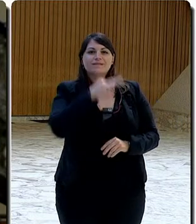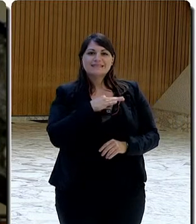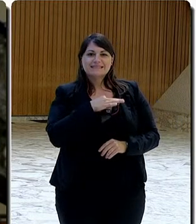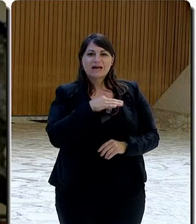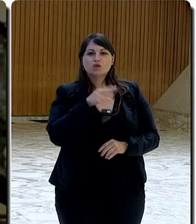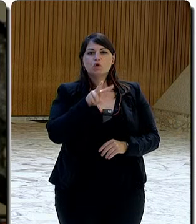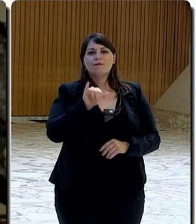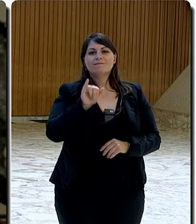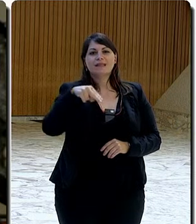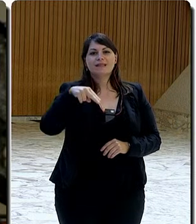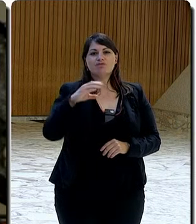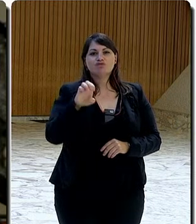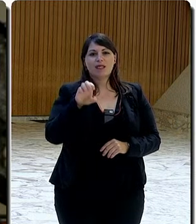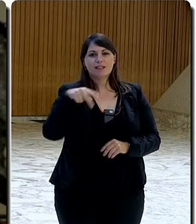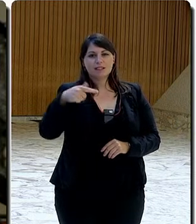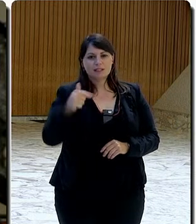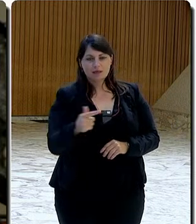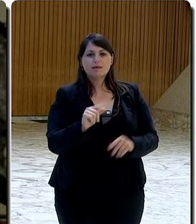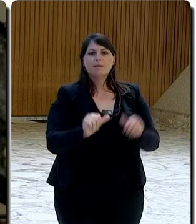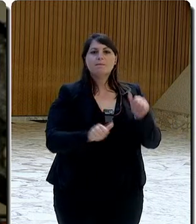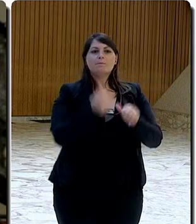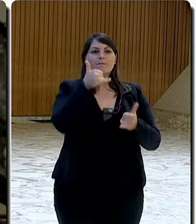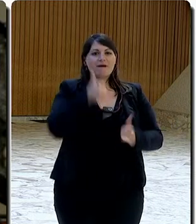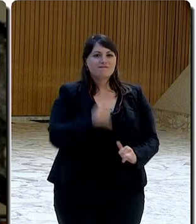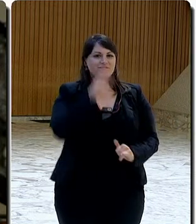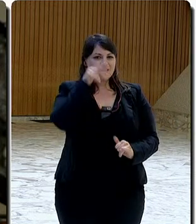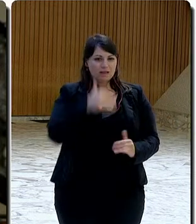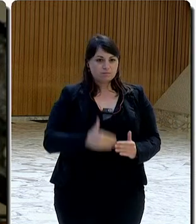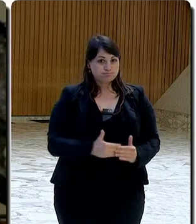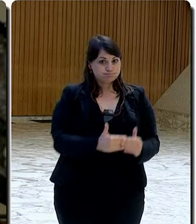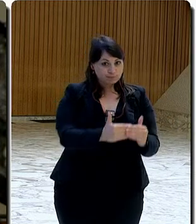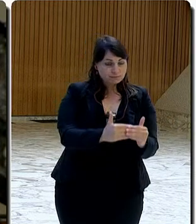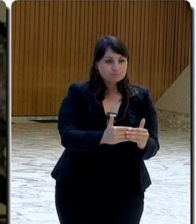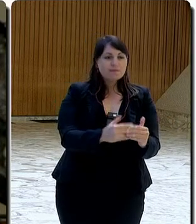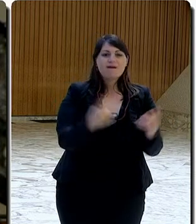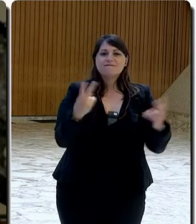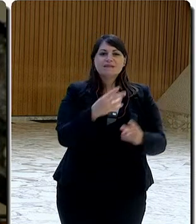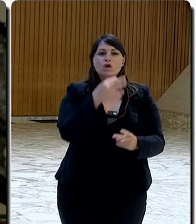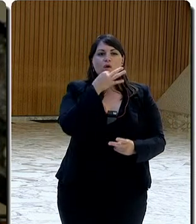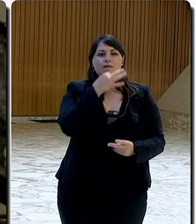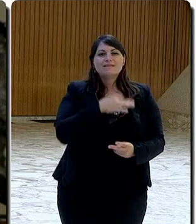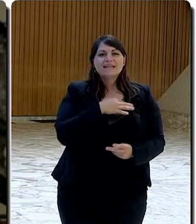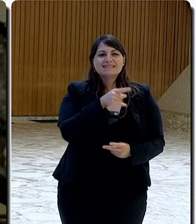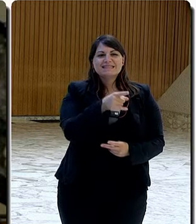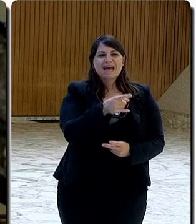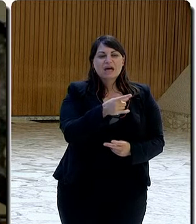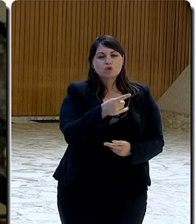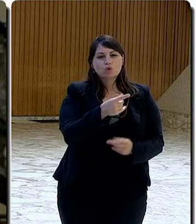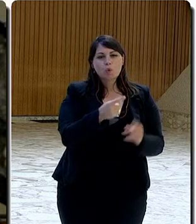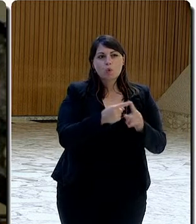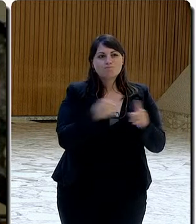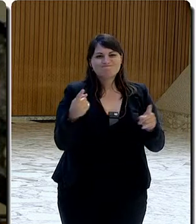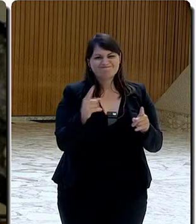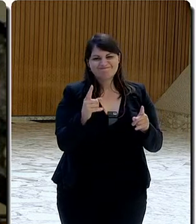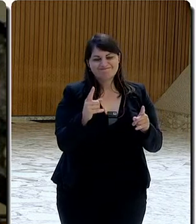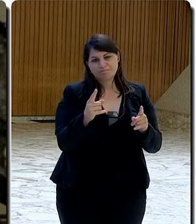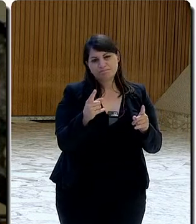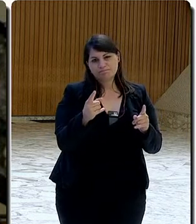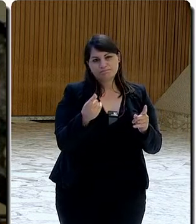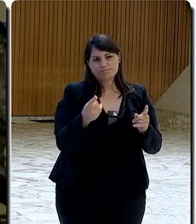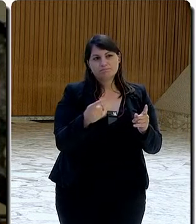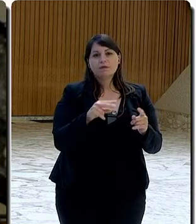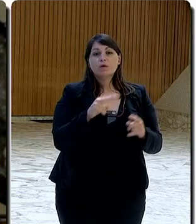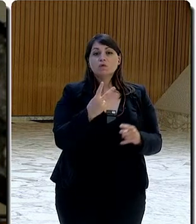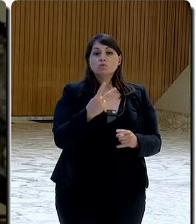hija, Irene. La relación con su segundo novio no duró mucho, y cuando Irene tenía dos